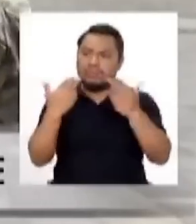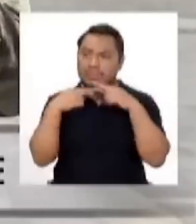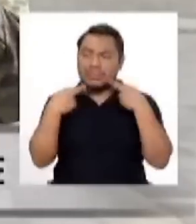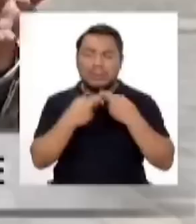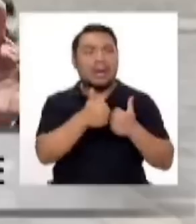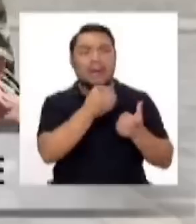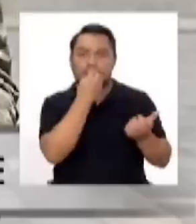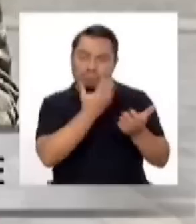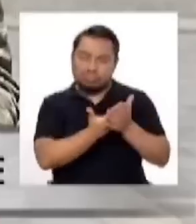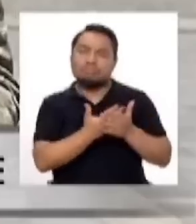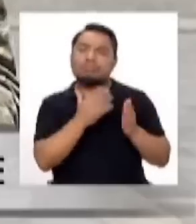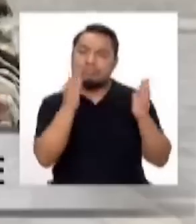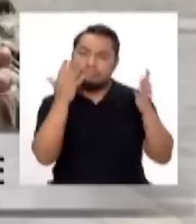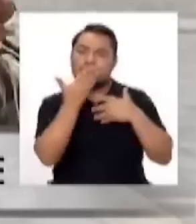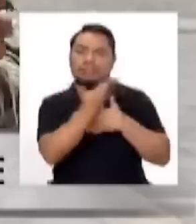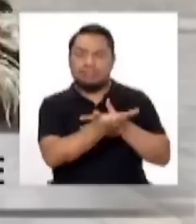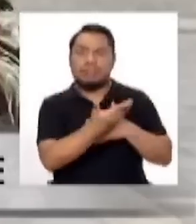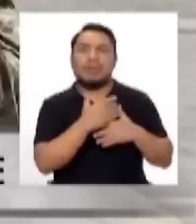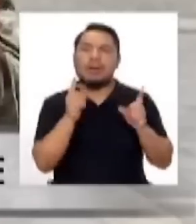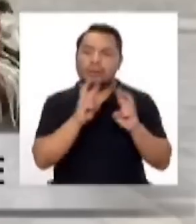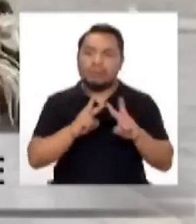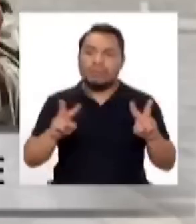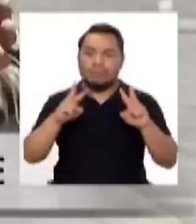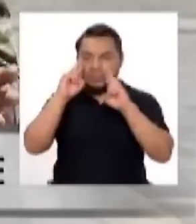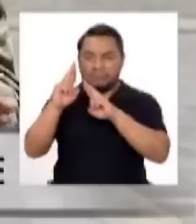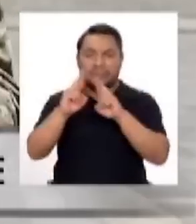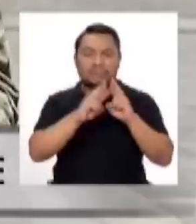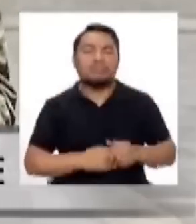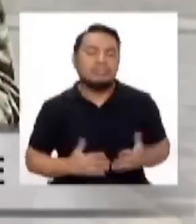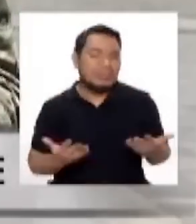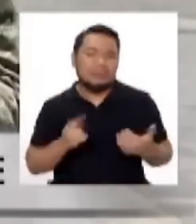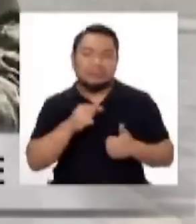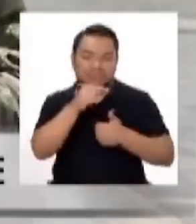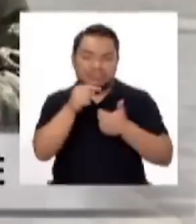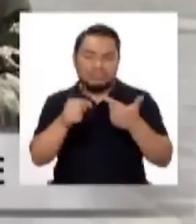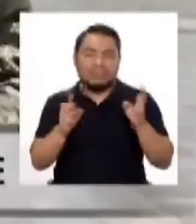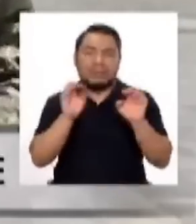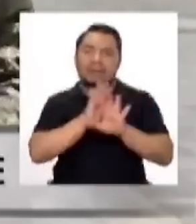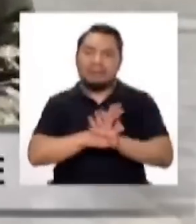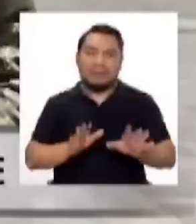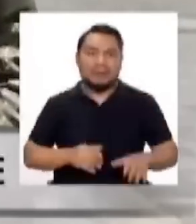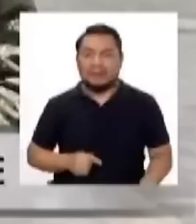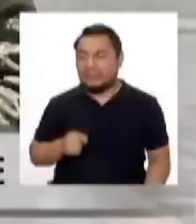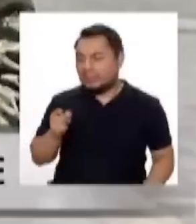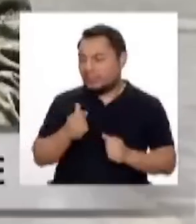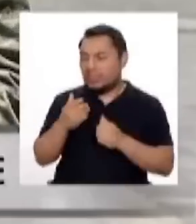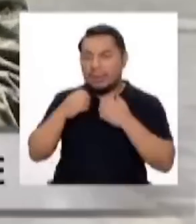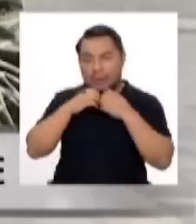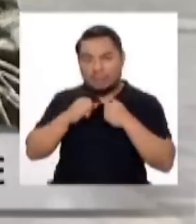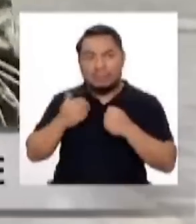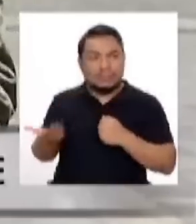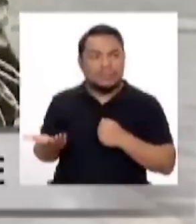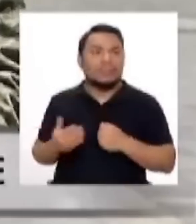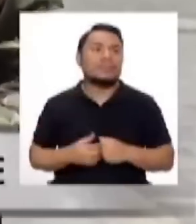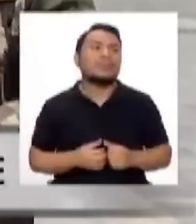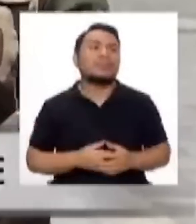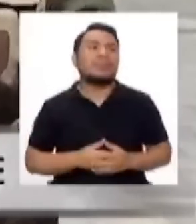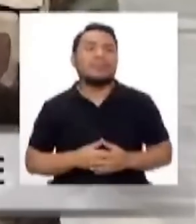los actores políticos del país. En esencia son los temas que hemos abordado. Me acompaña la secretaria general, Flor de María Hurtado